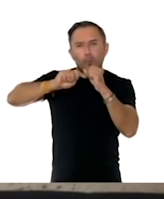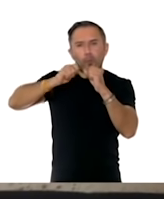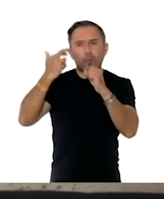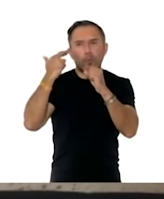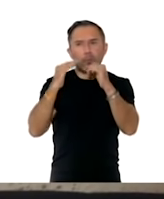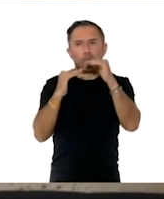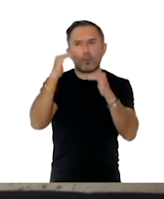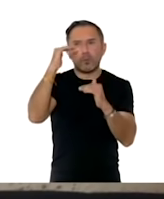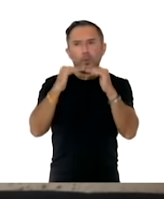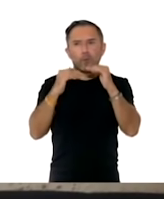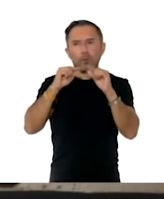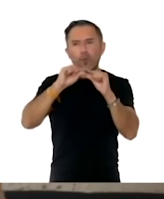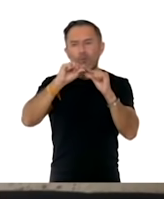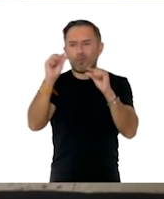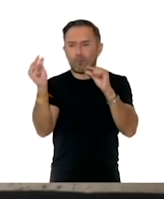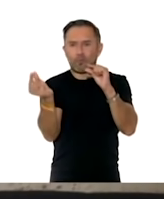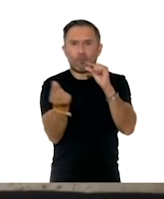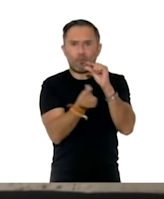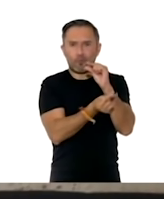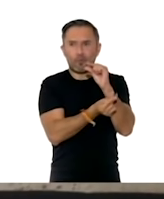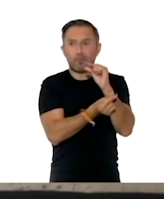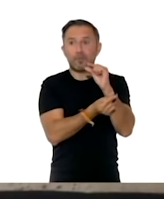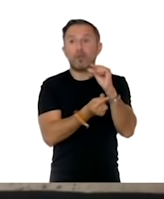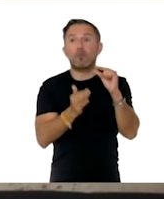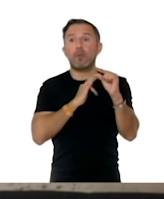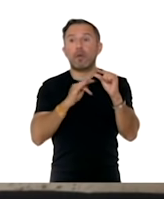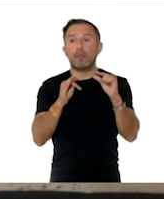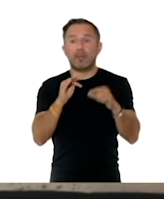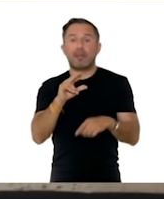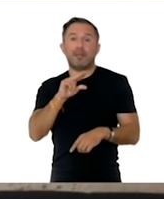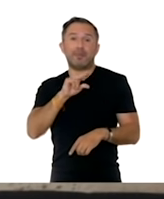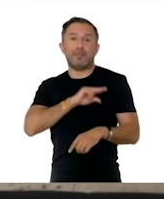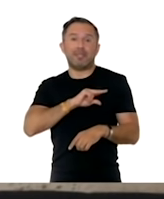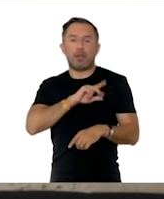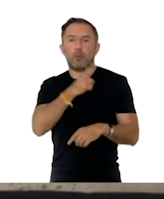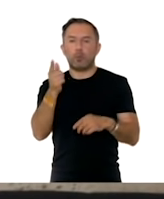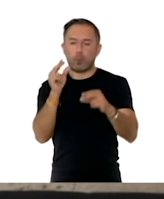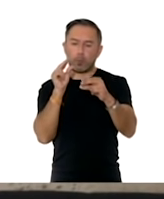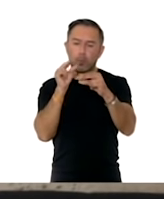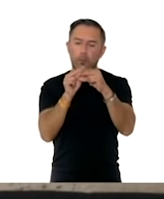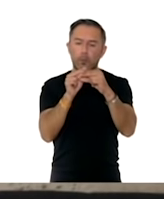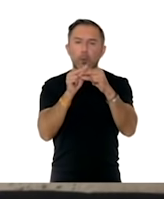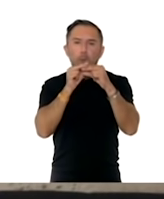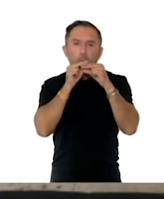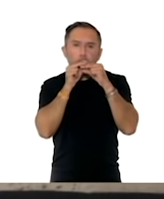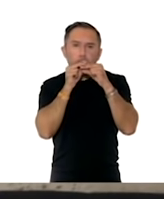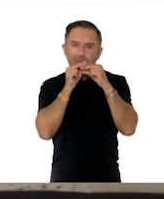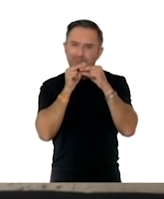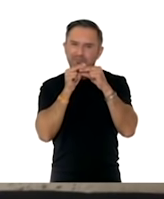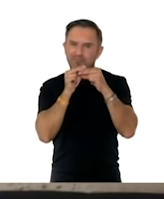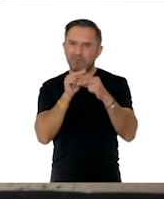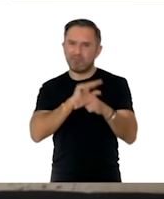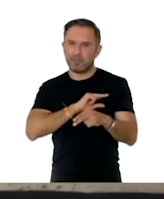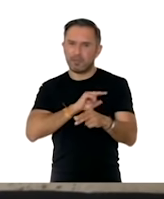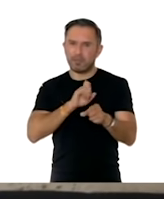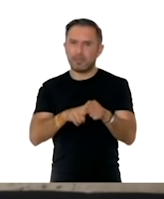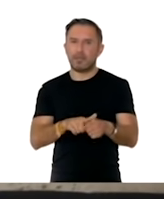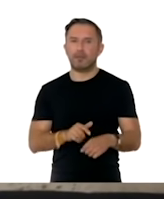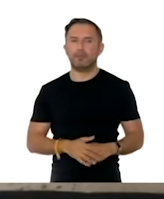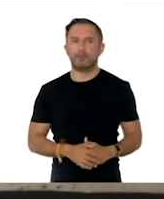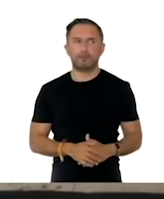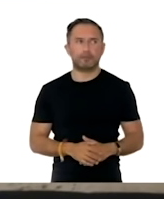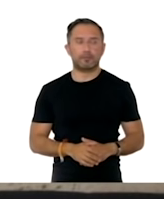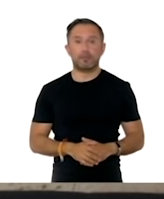rotor y una vara, y el aditamento especial que es una boquilla. De la historia de